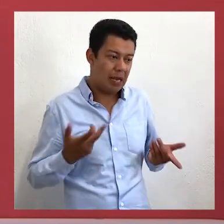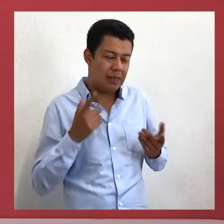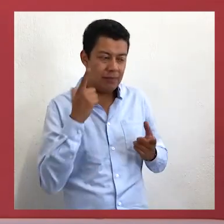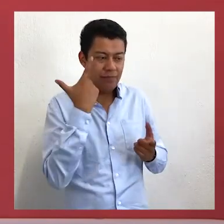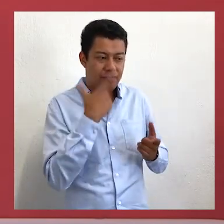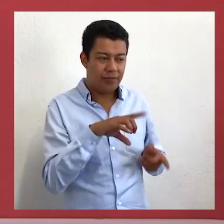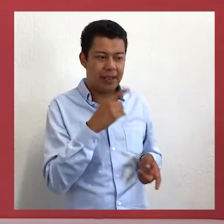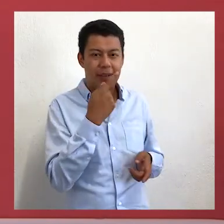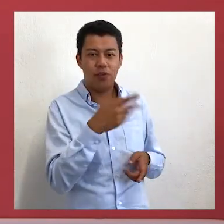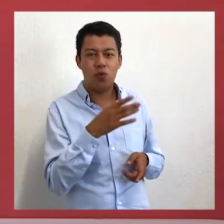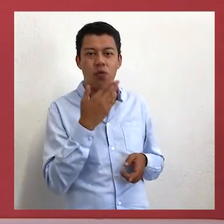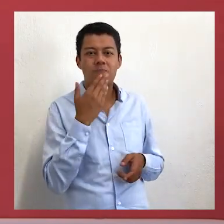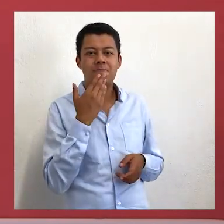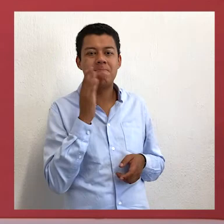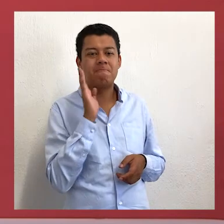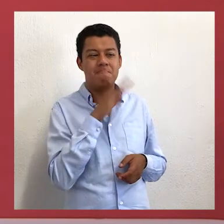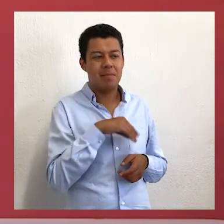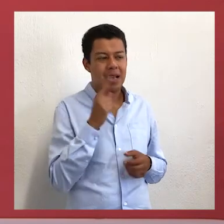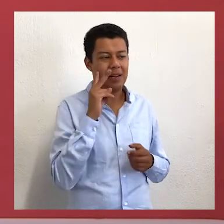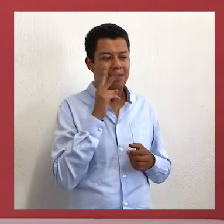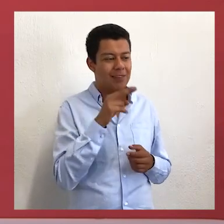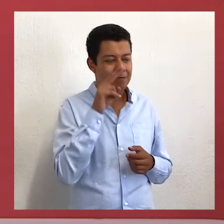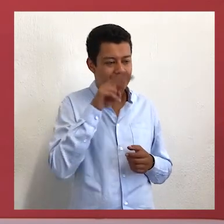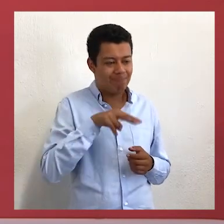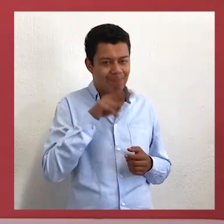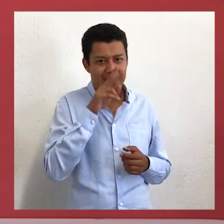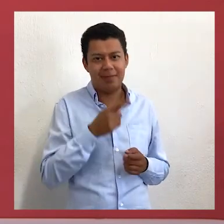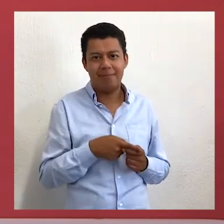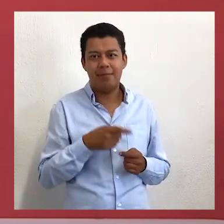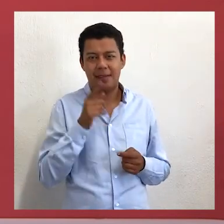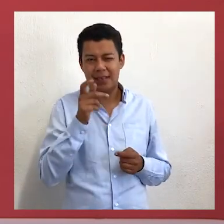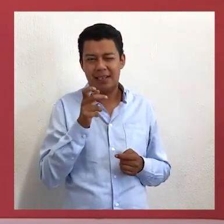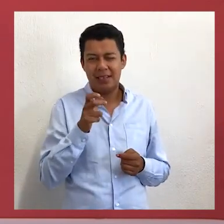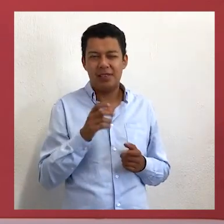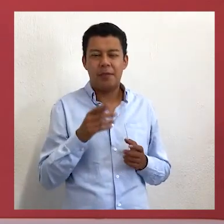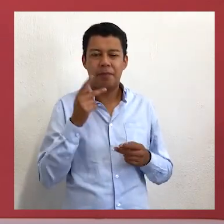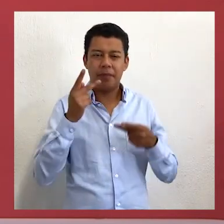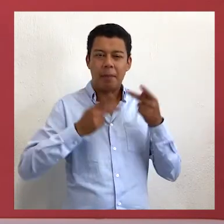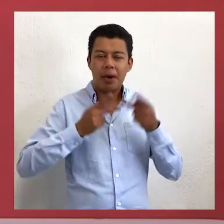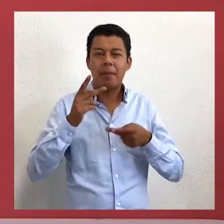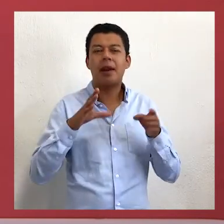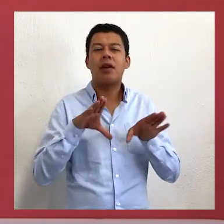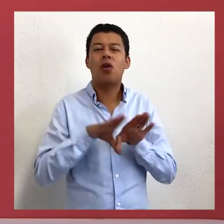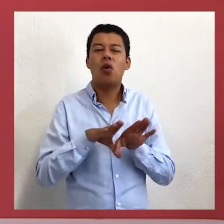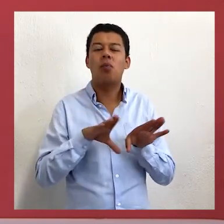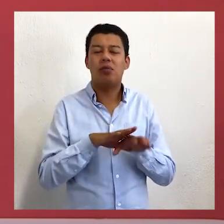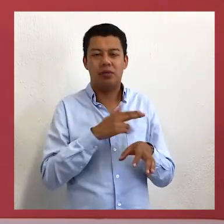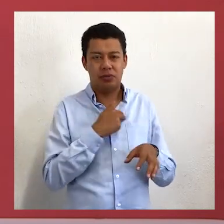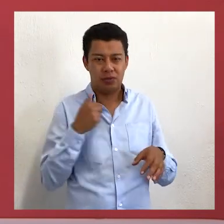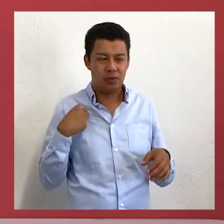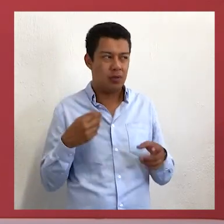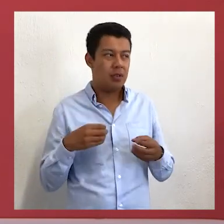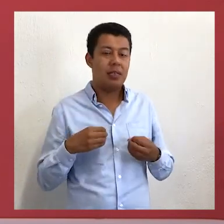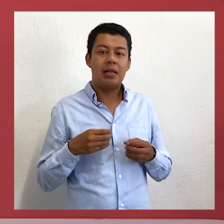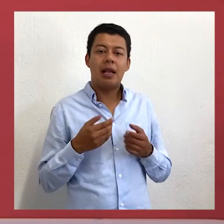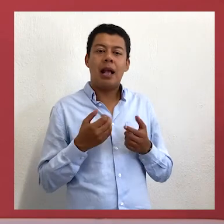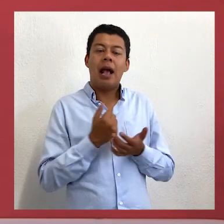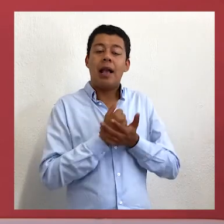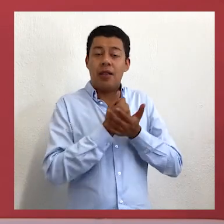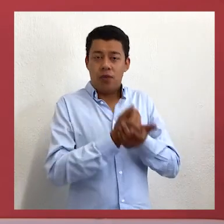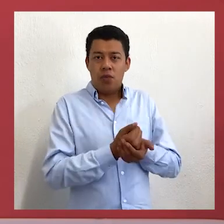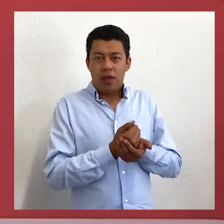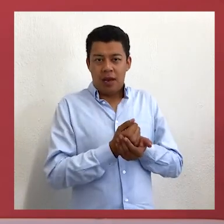va, te ves muy mal. Entonces, como papás, preparémonos a saber cómo darles ese